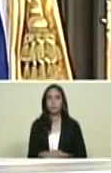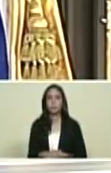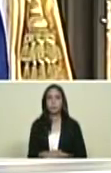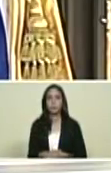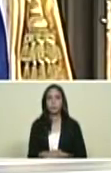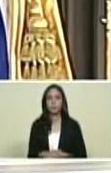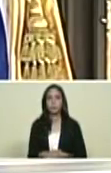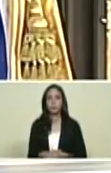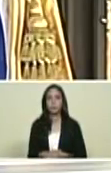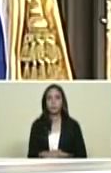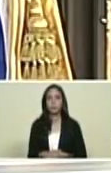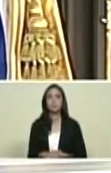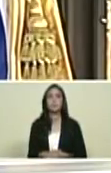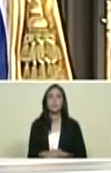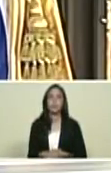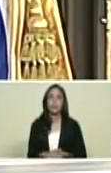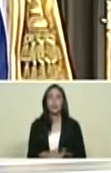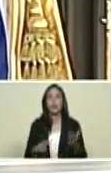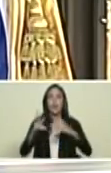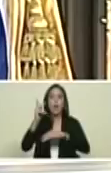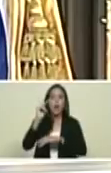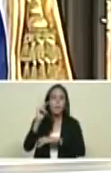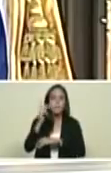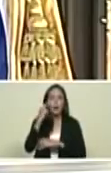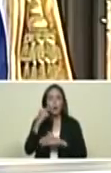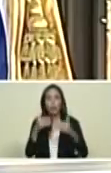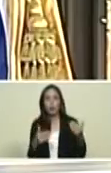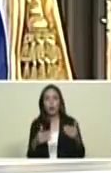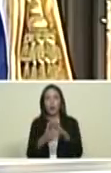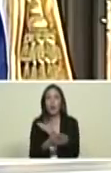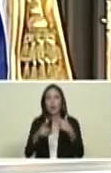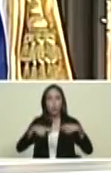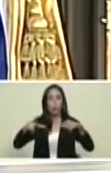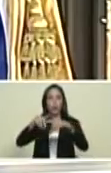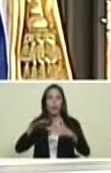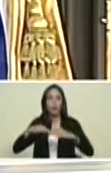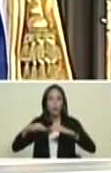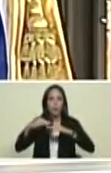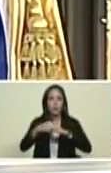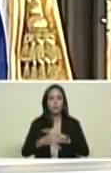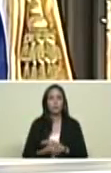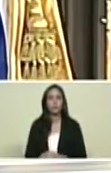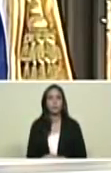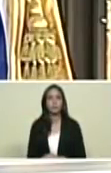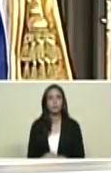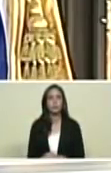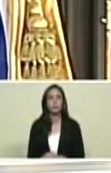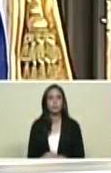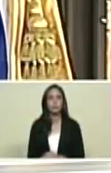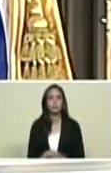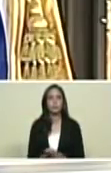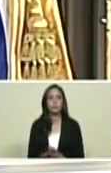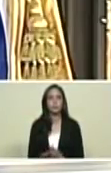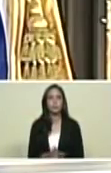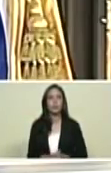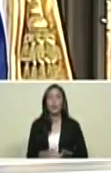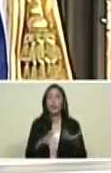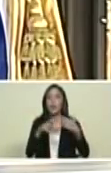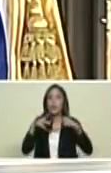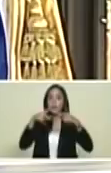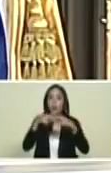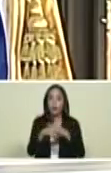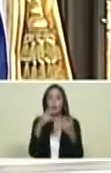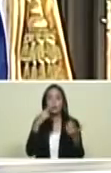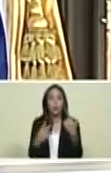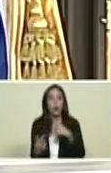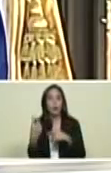Pueblita. Parroquia Mendoza del Valle de Momboy. Allá está la inauguración del